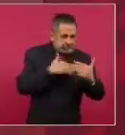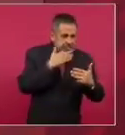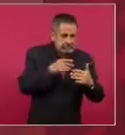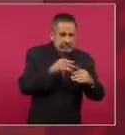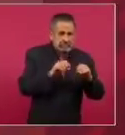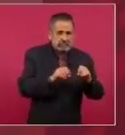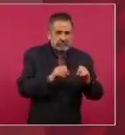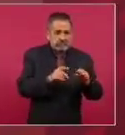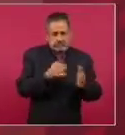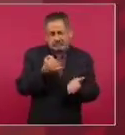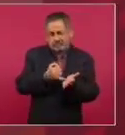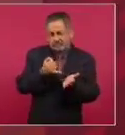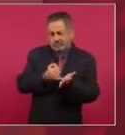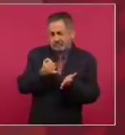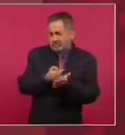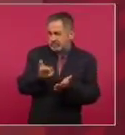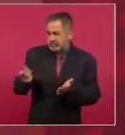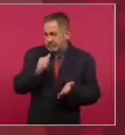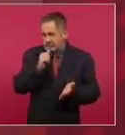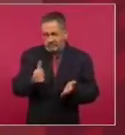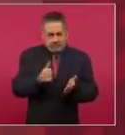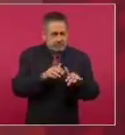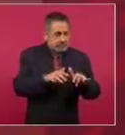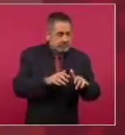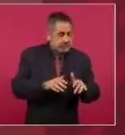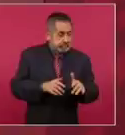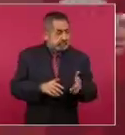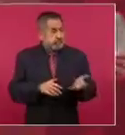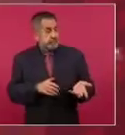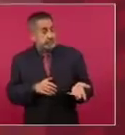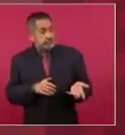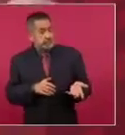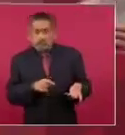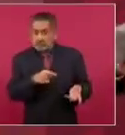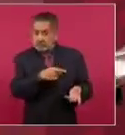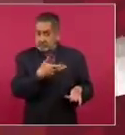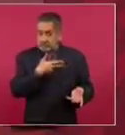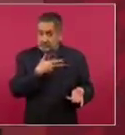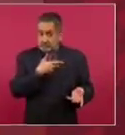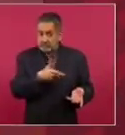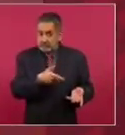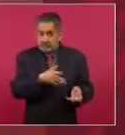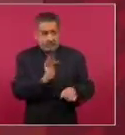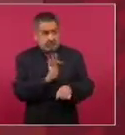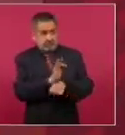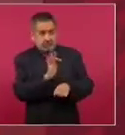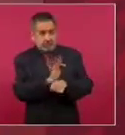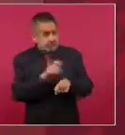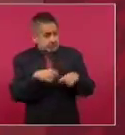en lo fiscal tiene protección.